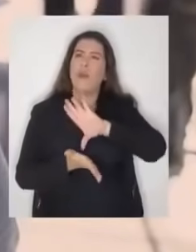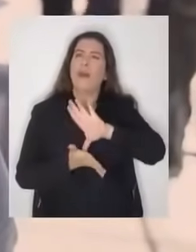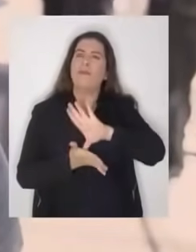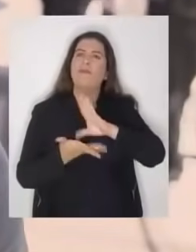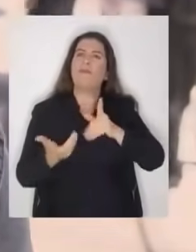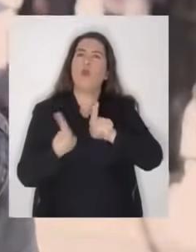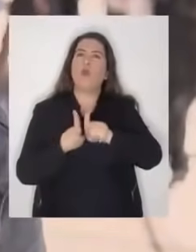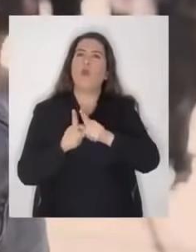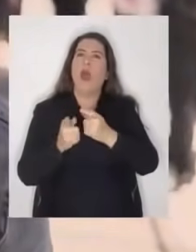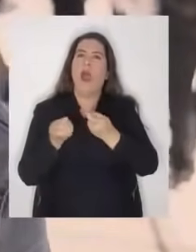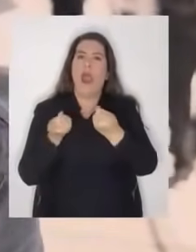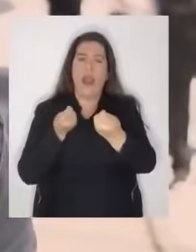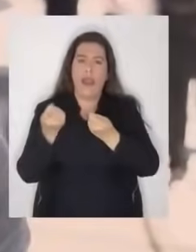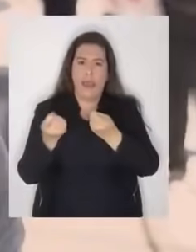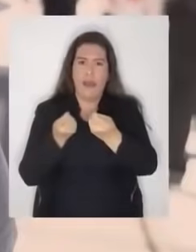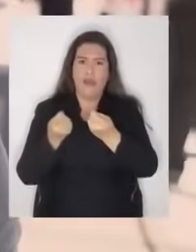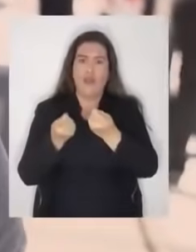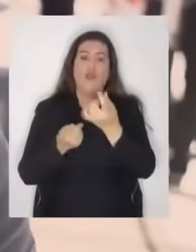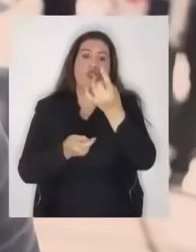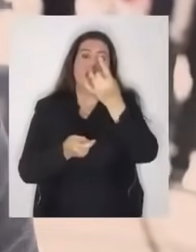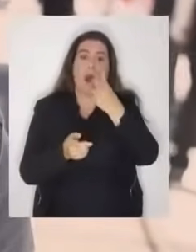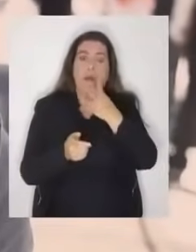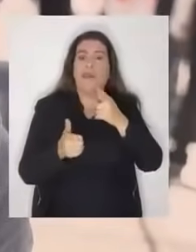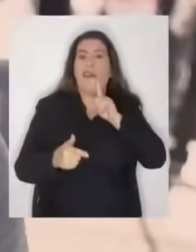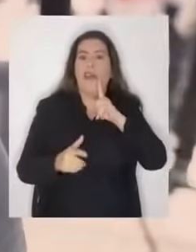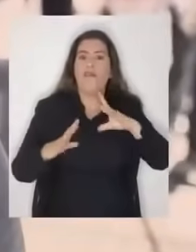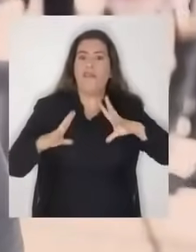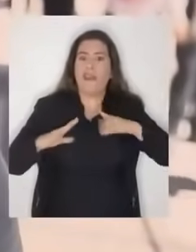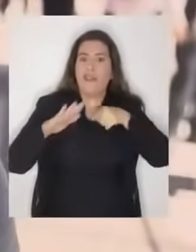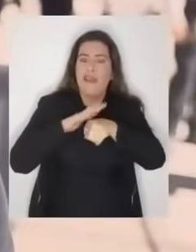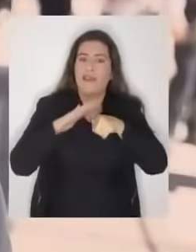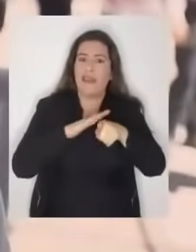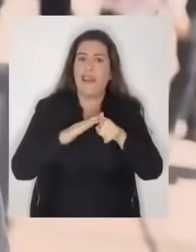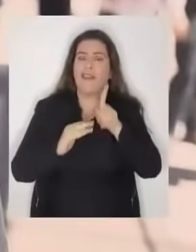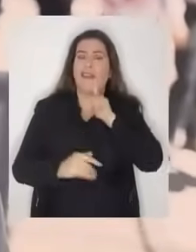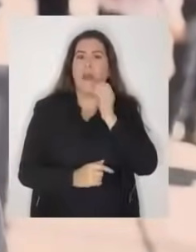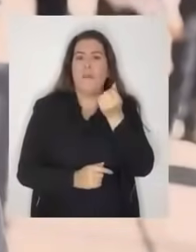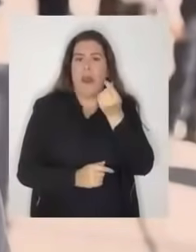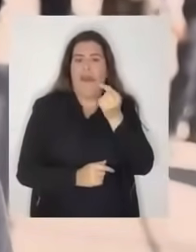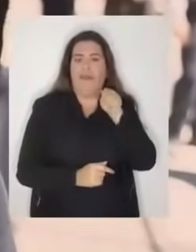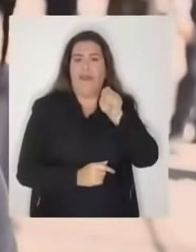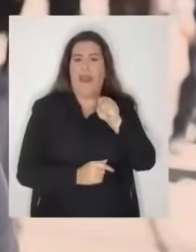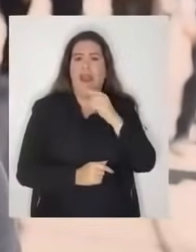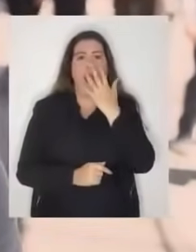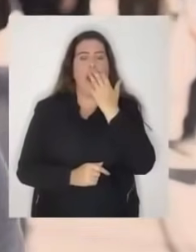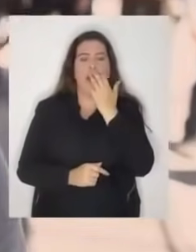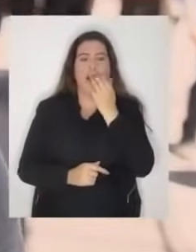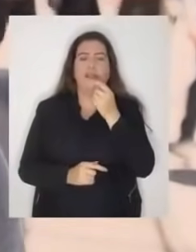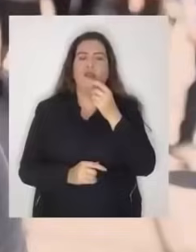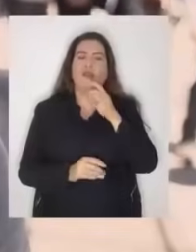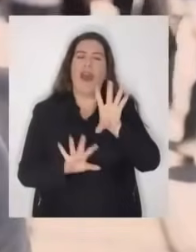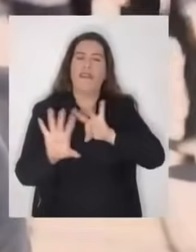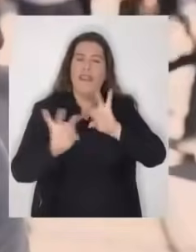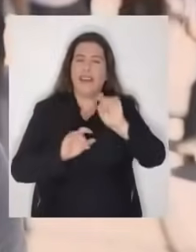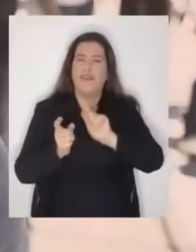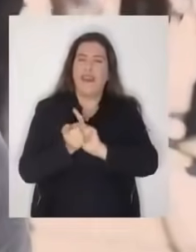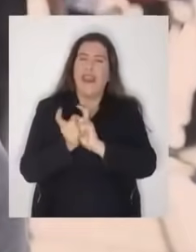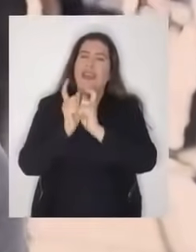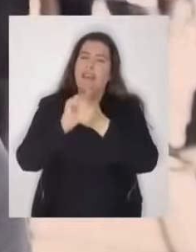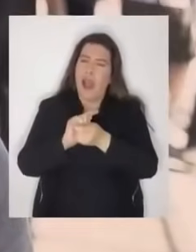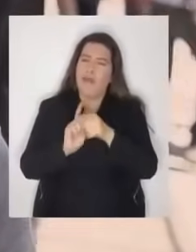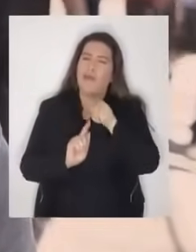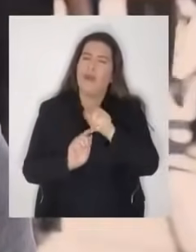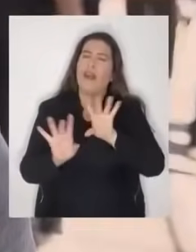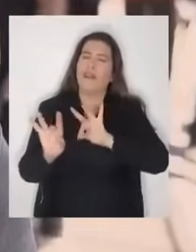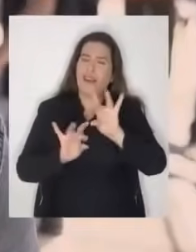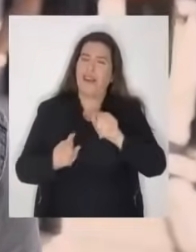una mercancía a la que pueden acceder y pueden ser felices solo los que tienen dinero. El profe Artés muestra la alternativa de cambio, muestra que nuestro